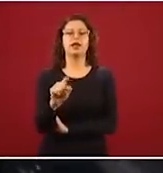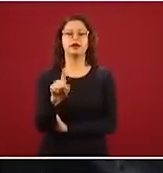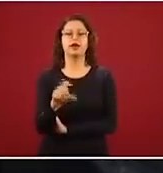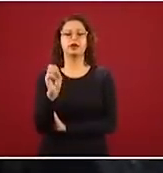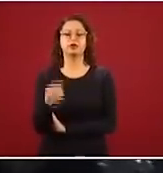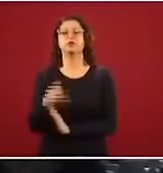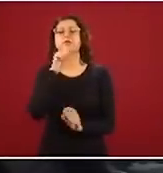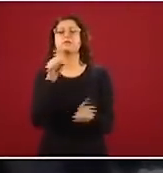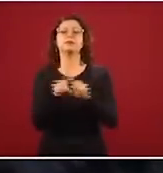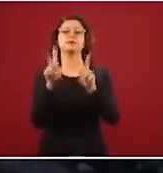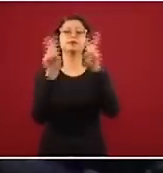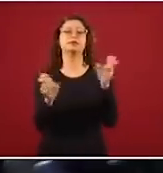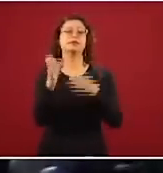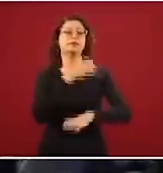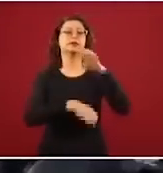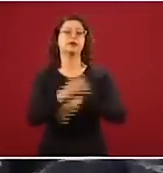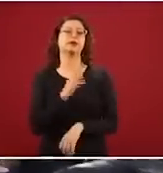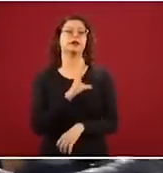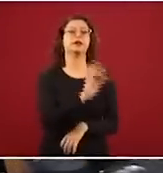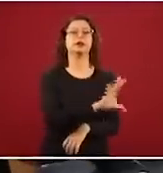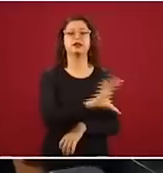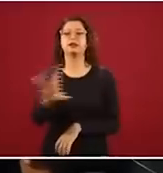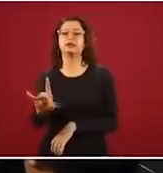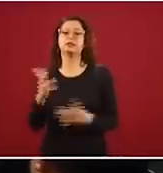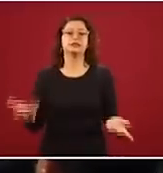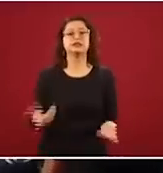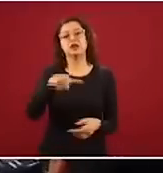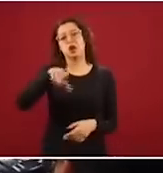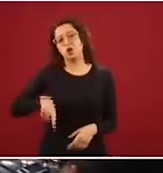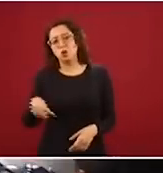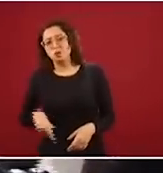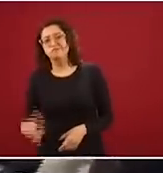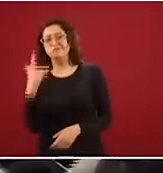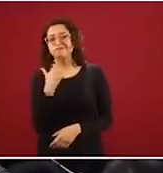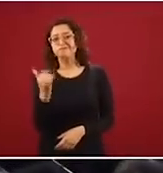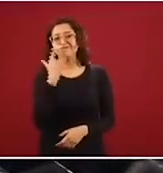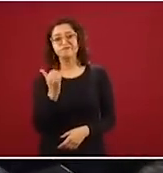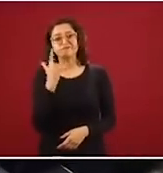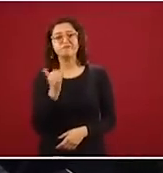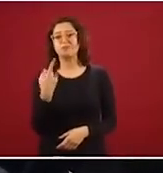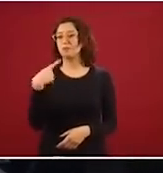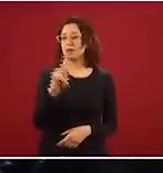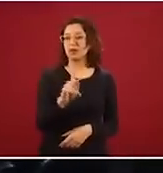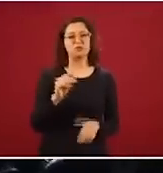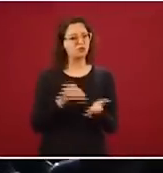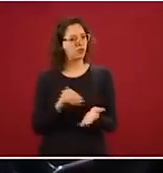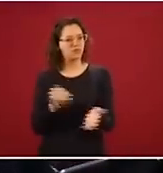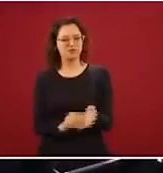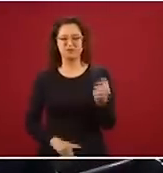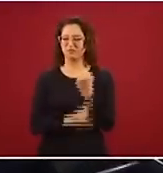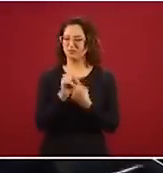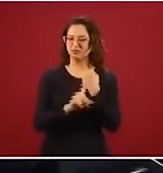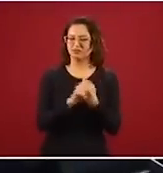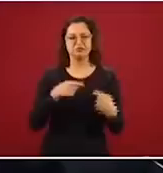intermediarias, lamentablemente, pese a los esfuerzos de este gobierno, parece que continúan algunas resistencias.